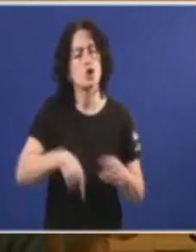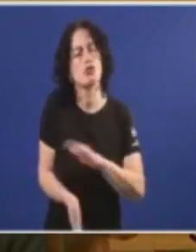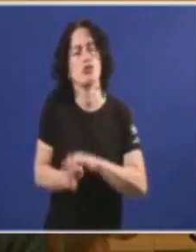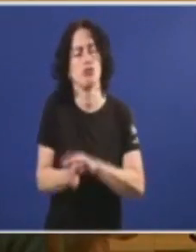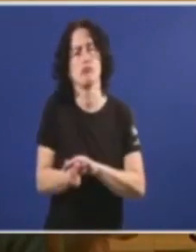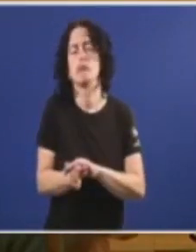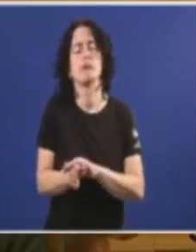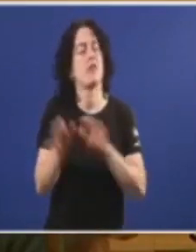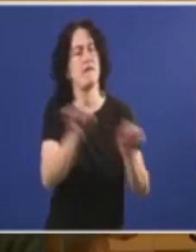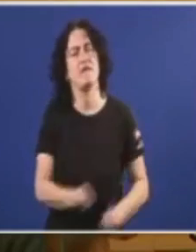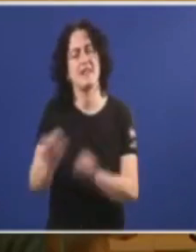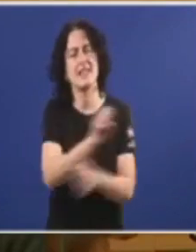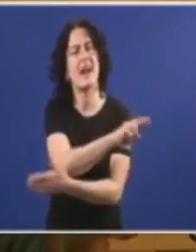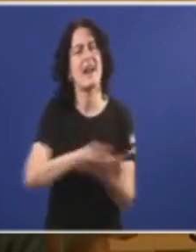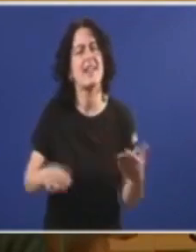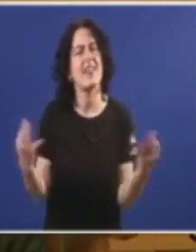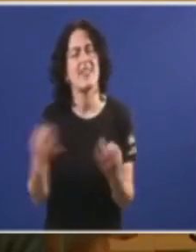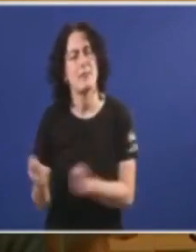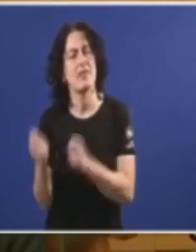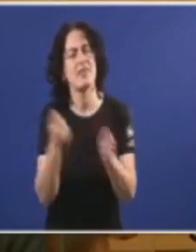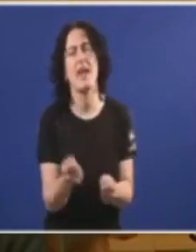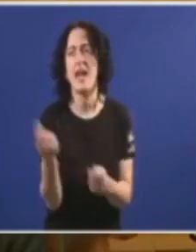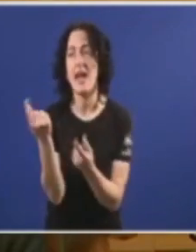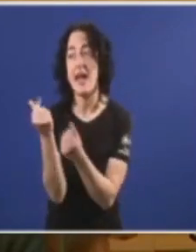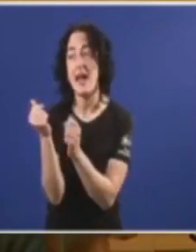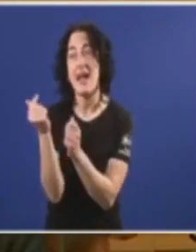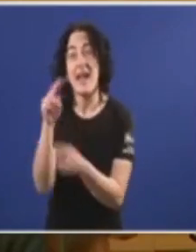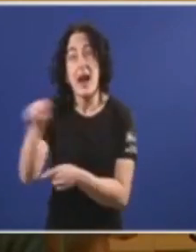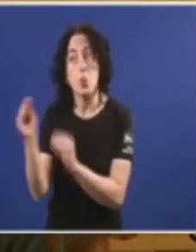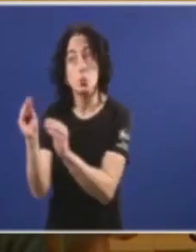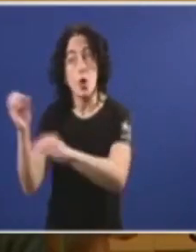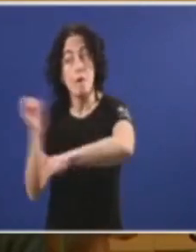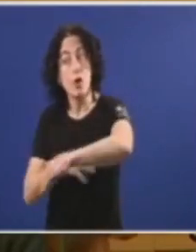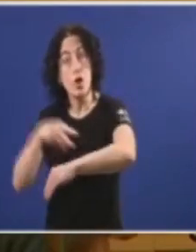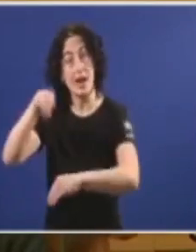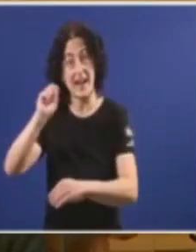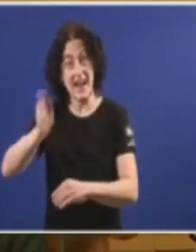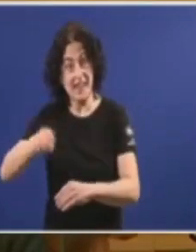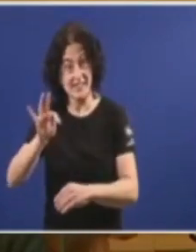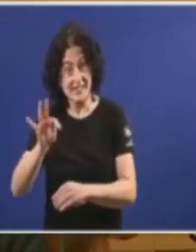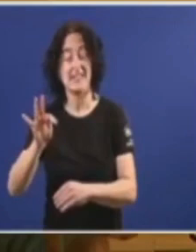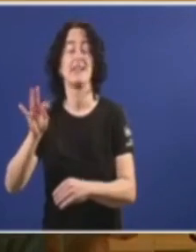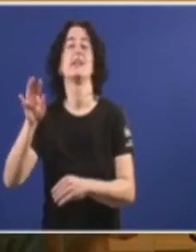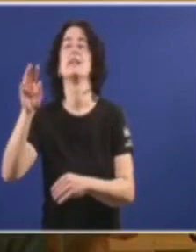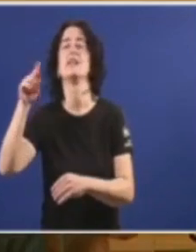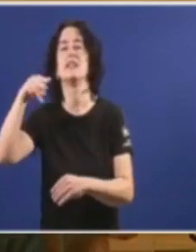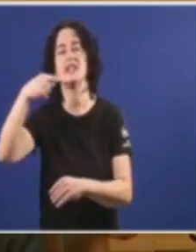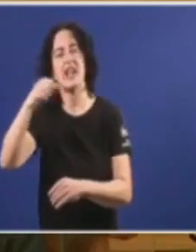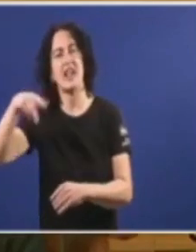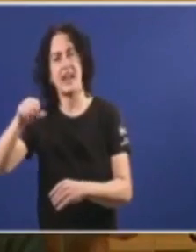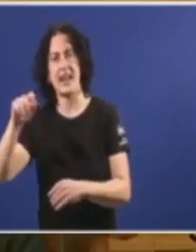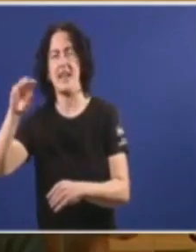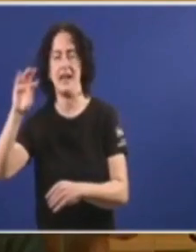último momento que Galiza ten que recibir cada euro que lle corresponde desos fondos Next Generation. E para iso necesítase ambición. E